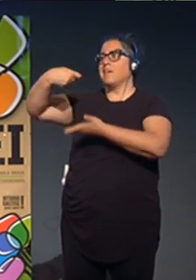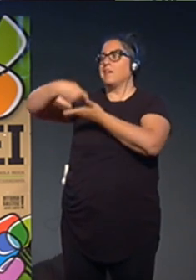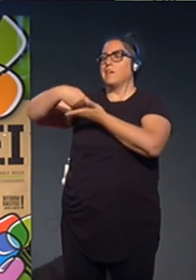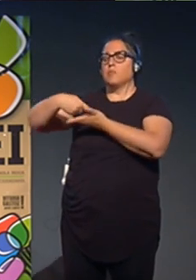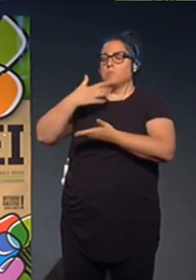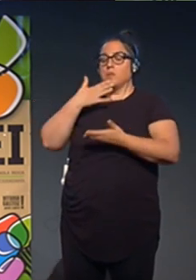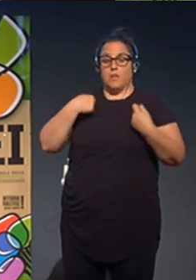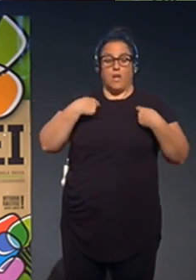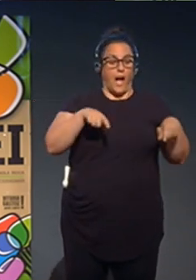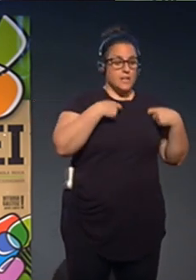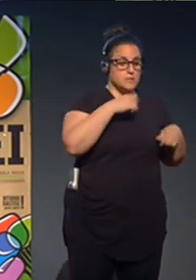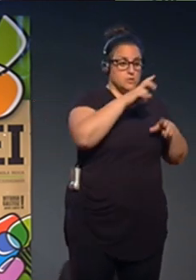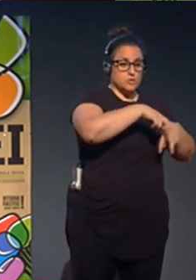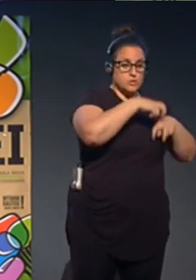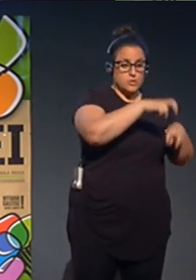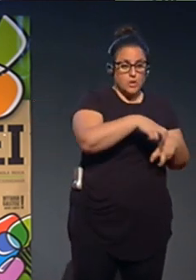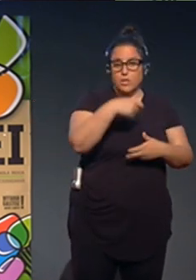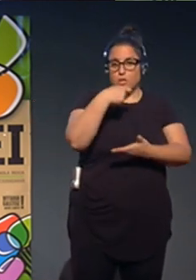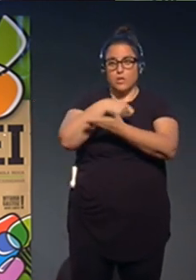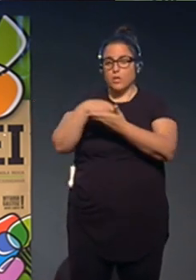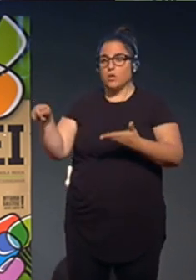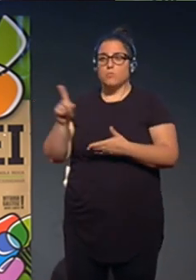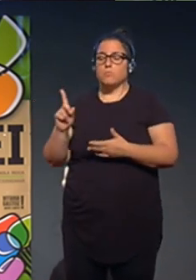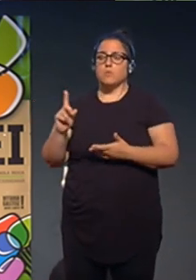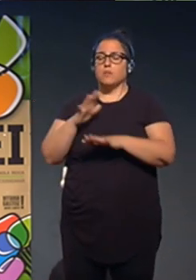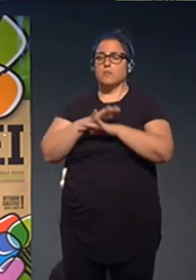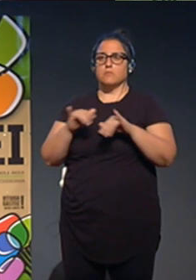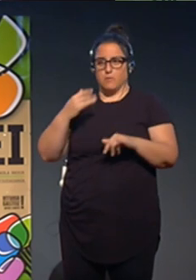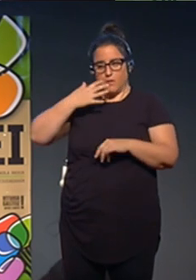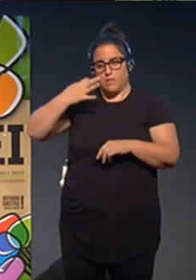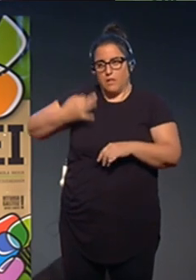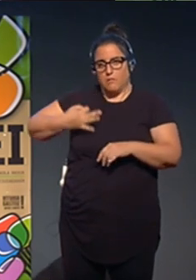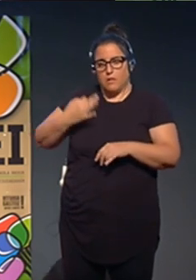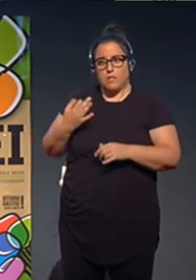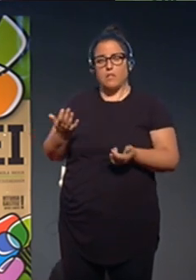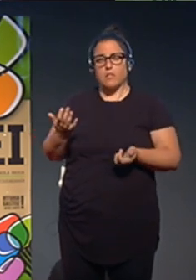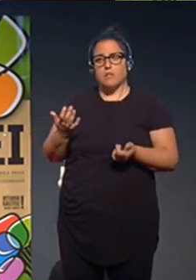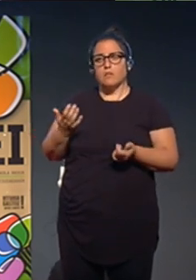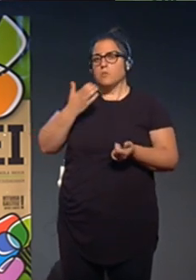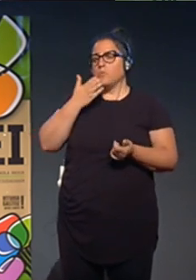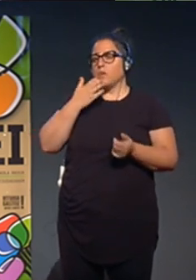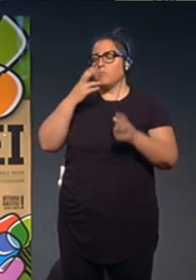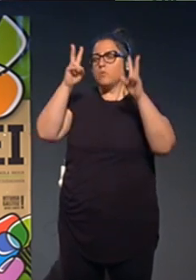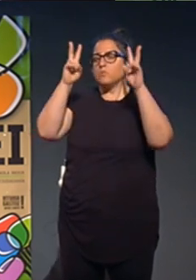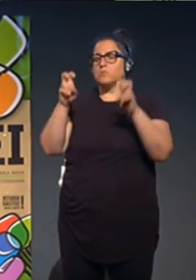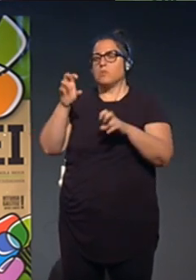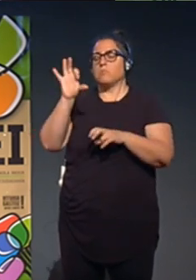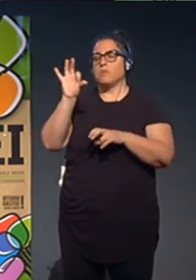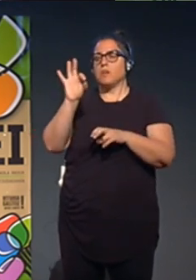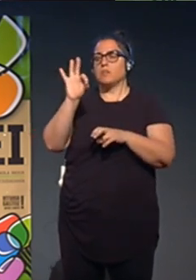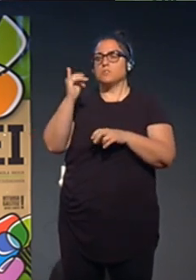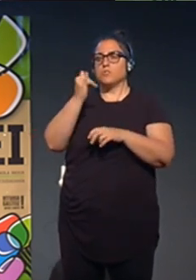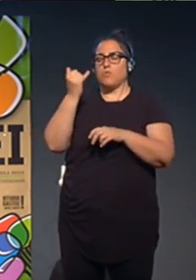cuesta absolutamente cierto es cogemos un caso por decir uno de los ejemplos puede ser la soja la